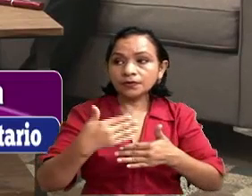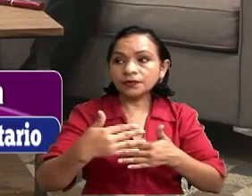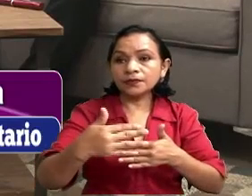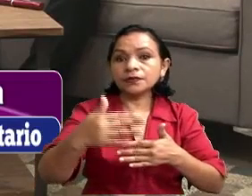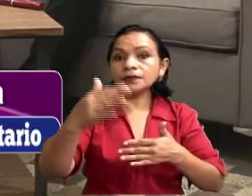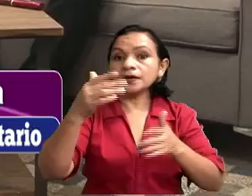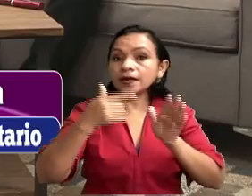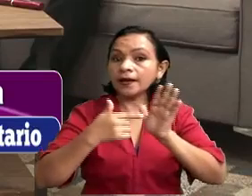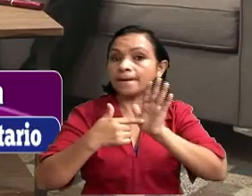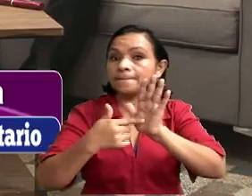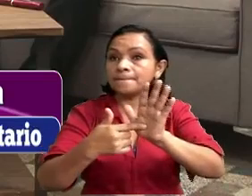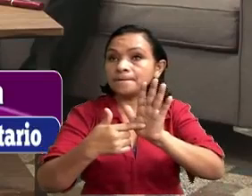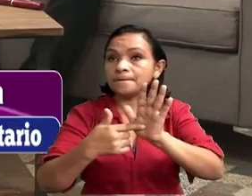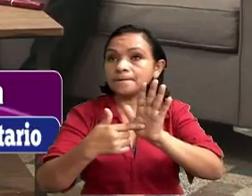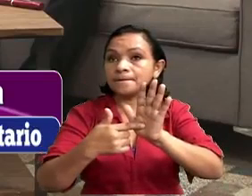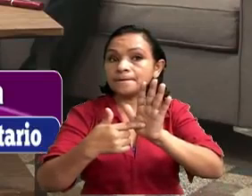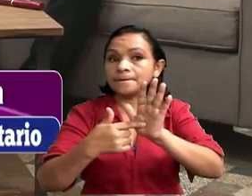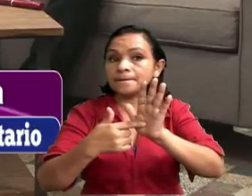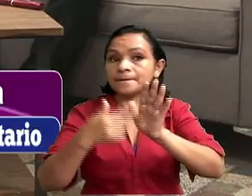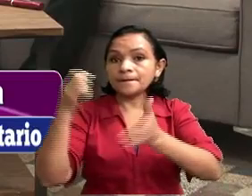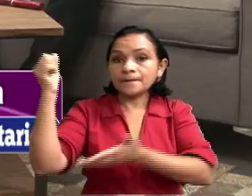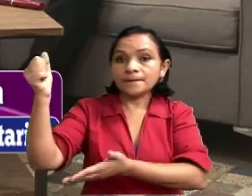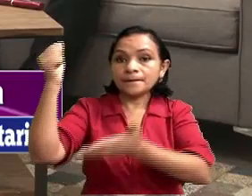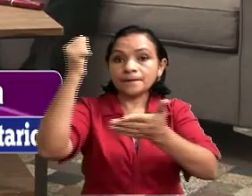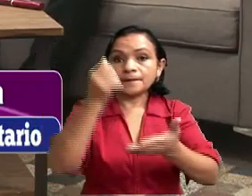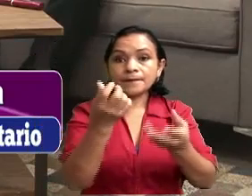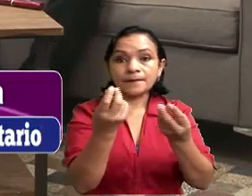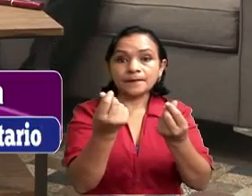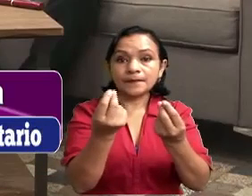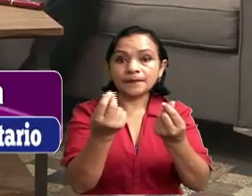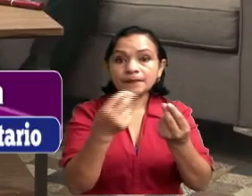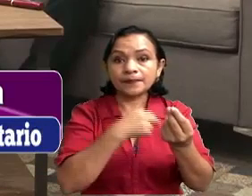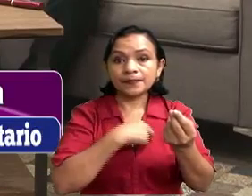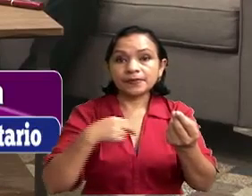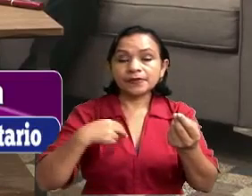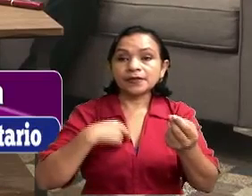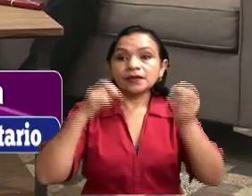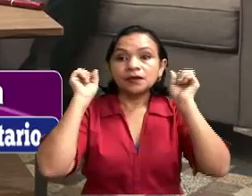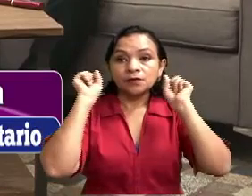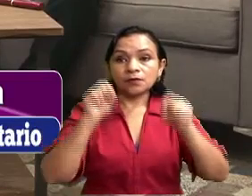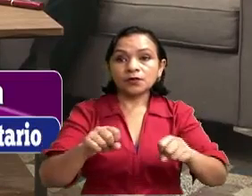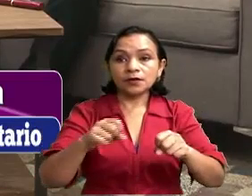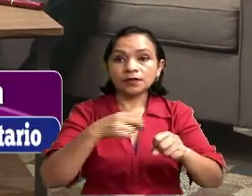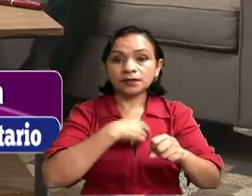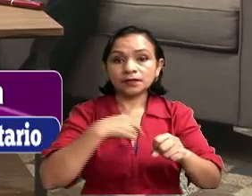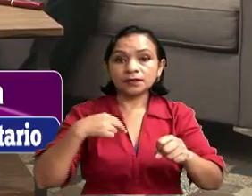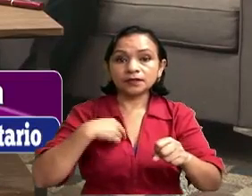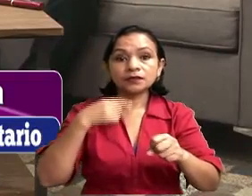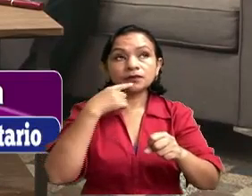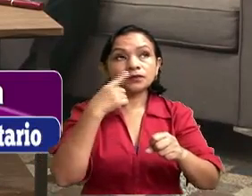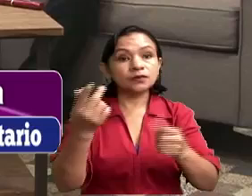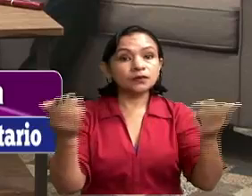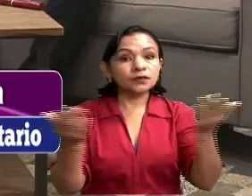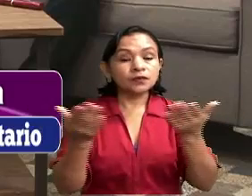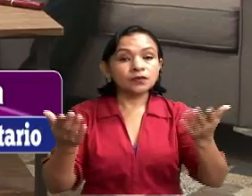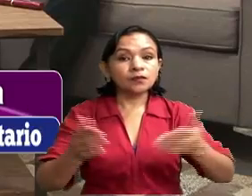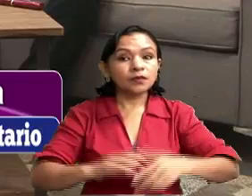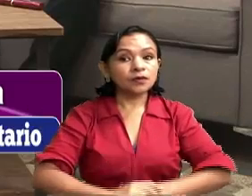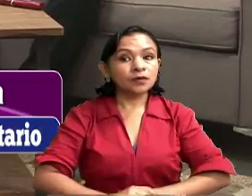Por ejemplo, se ha logrado con estas inversiones en estos últimos años lograr la cobertura eléctrica